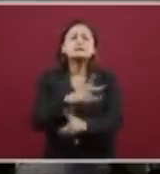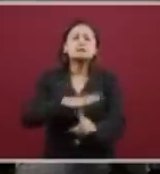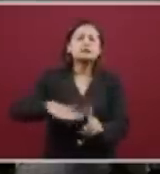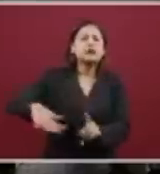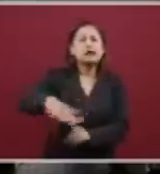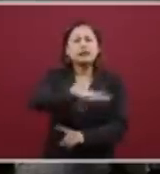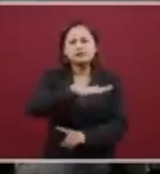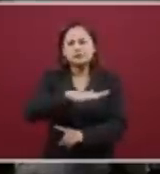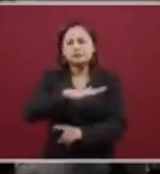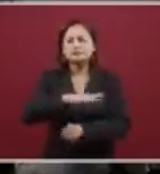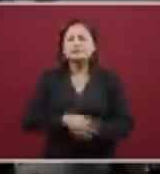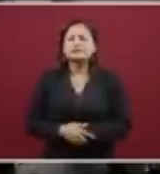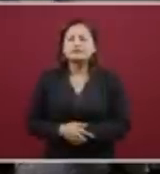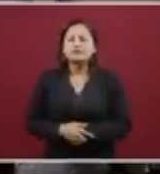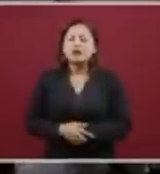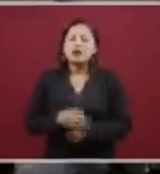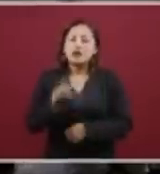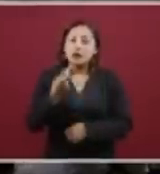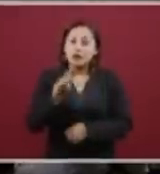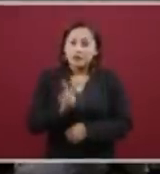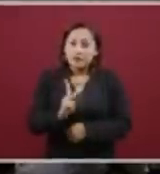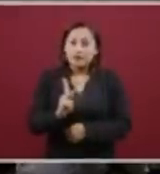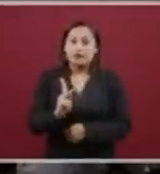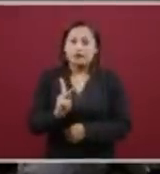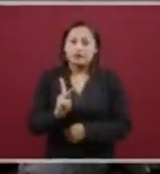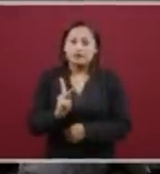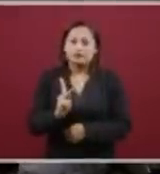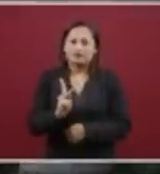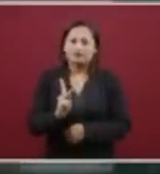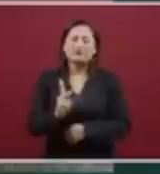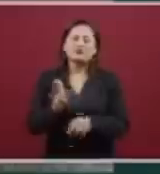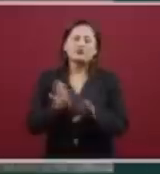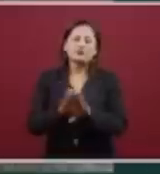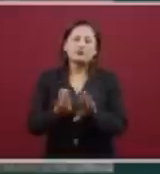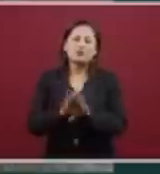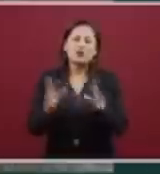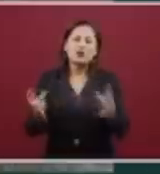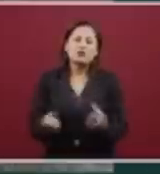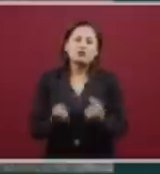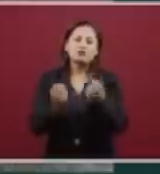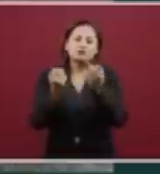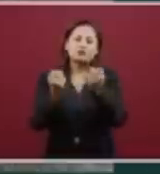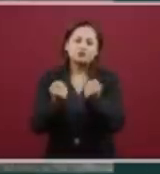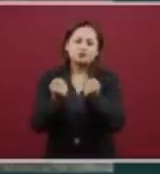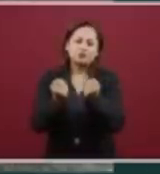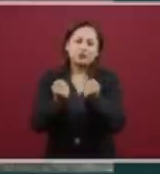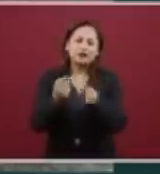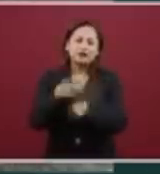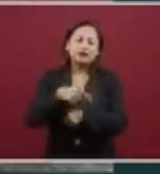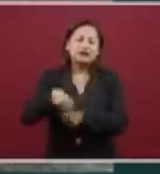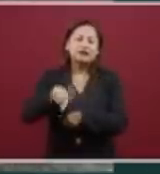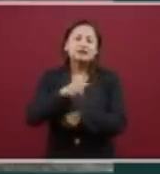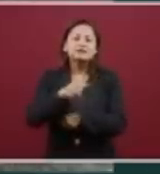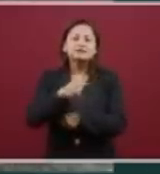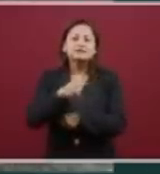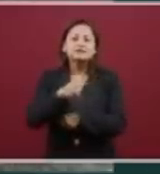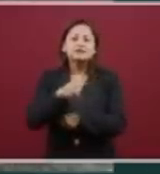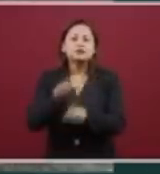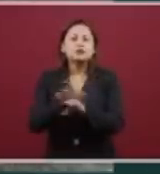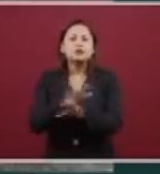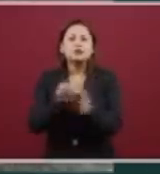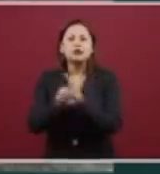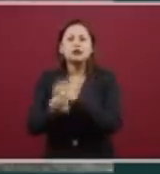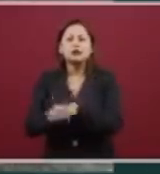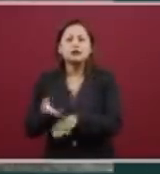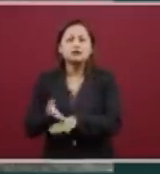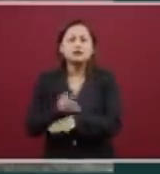esencialmente se trata de aprovechar la gran oportunidad irrepetible que se presenta en el momento que se abandona una idea de urbanismo